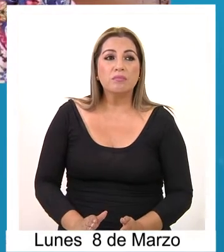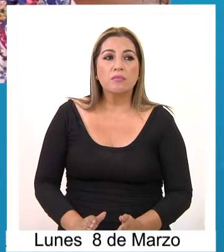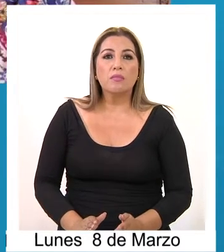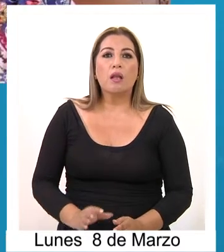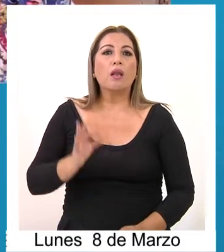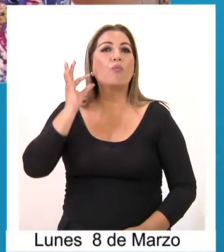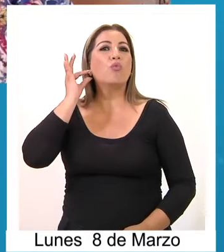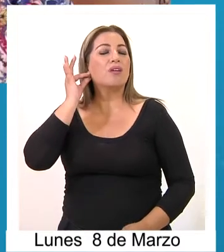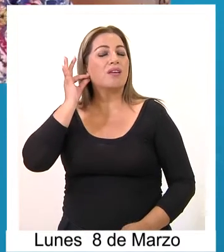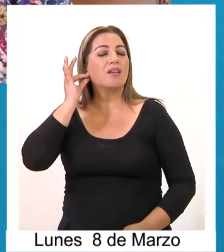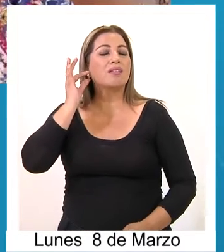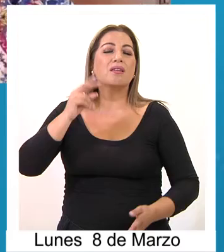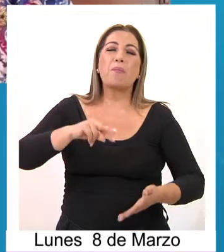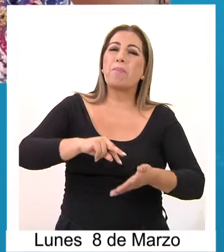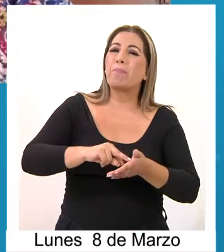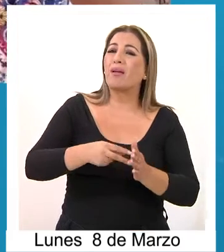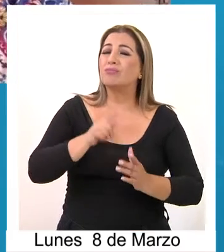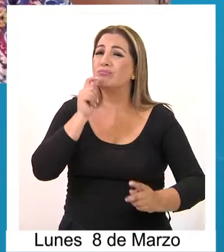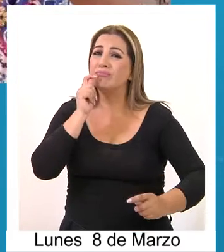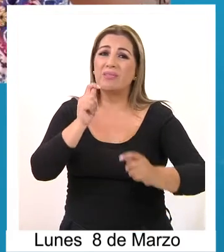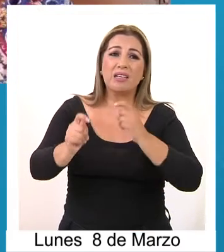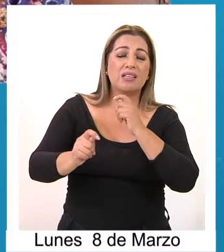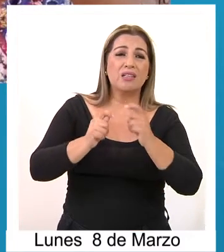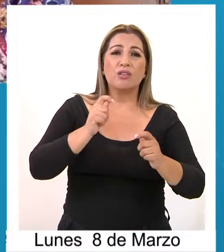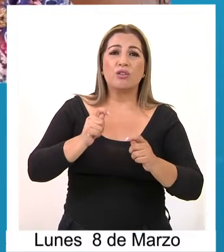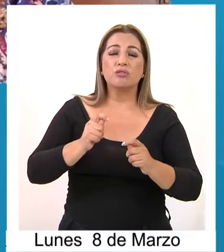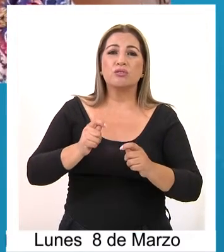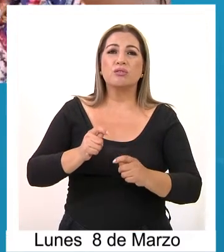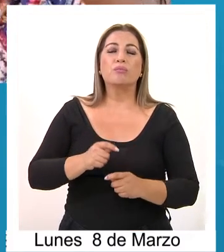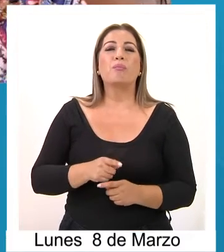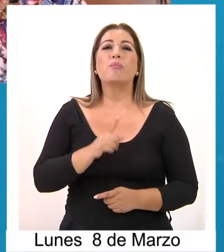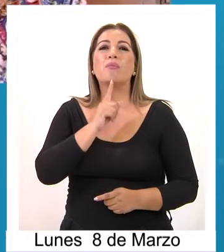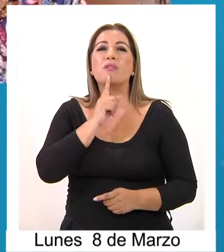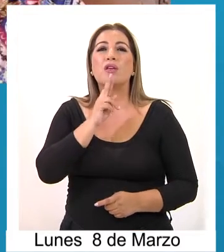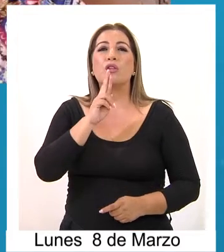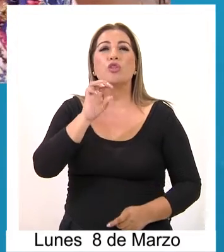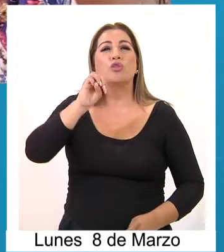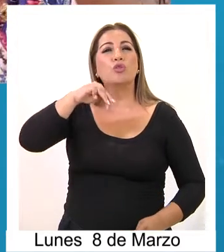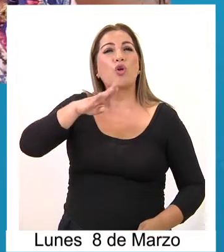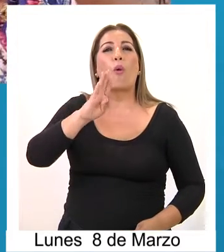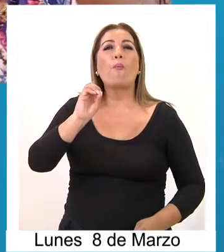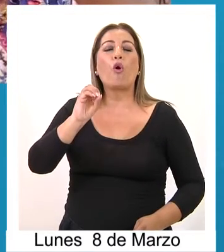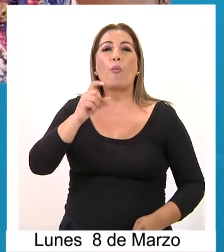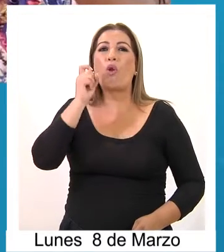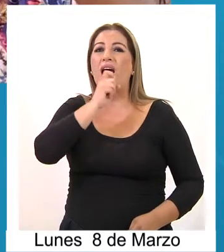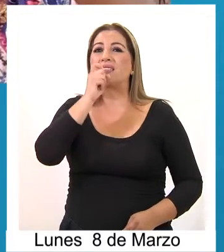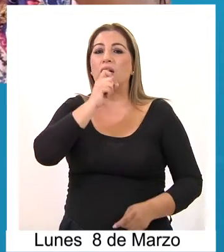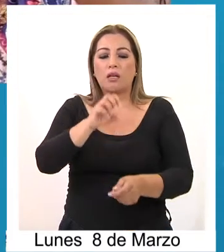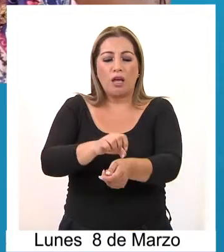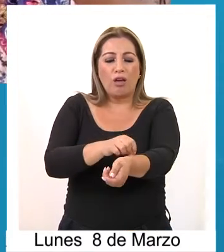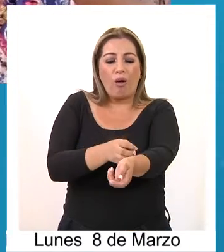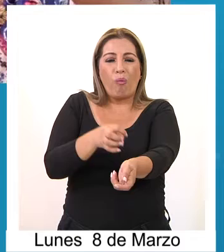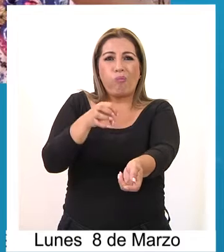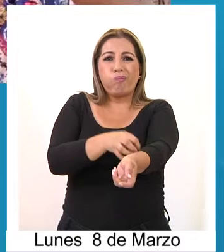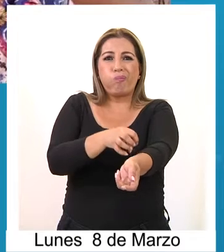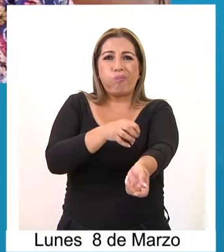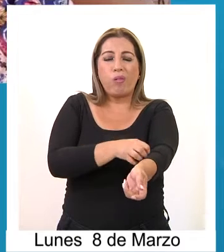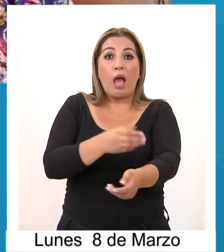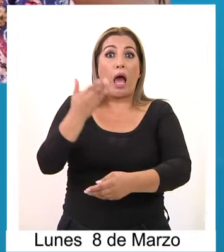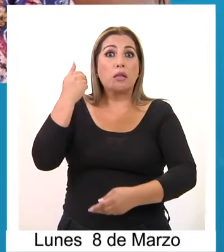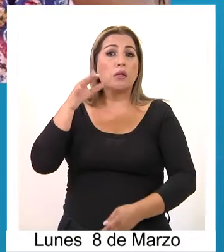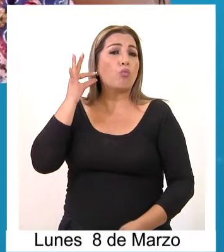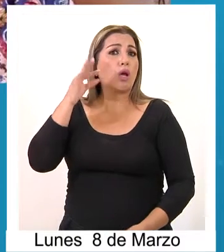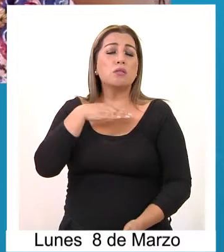fisiológicamente tiene más riesgo de trombosis. Todo su organismo está hecho para coagular, que eso es un tema Ya, evolutivo. Antes nos moríamos más de mm. hemorragias